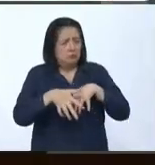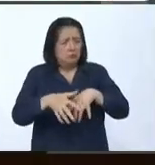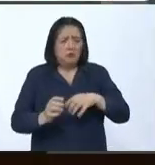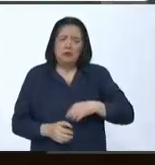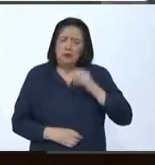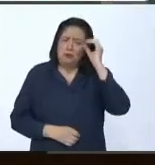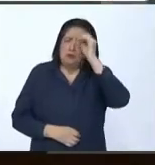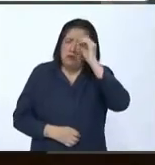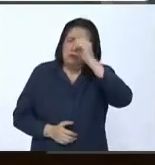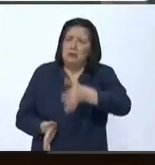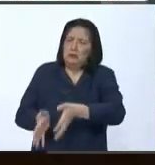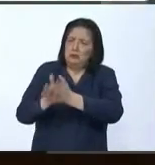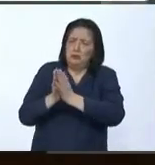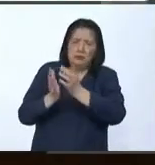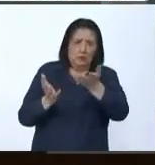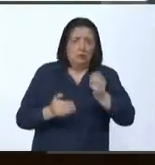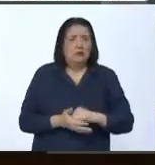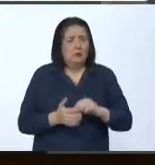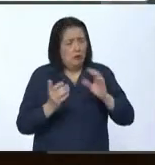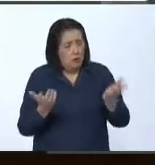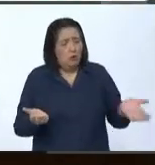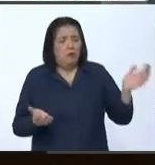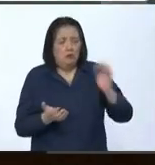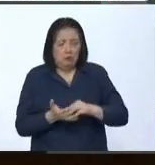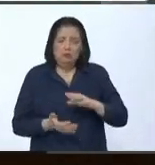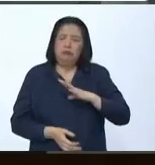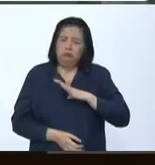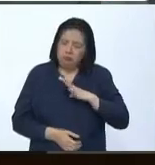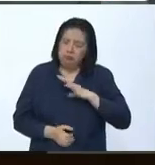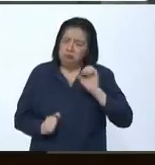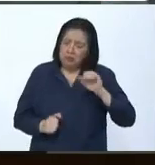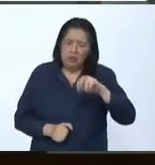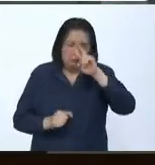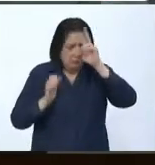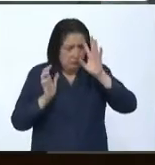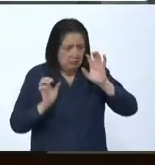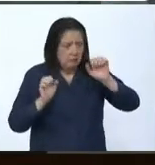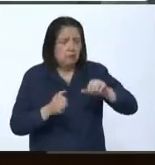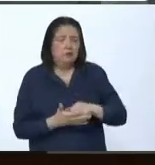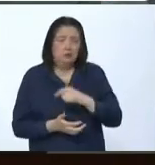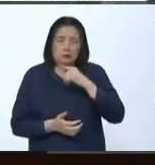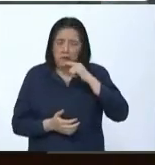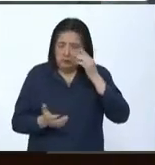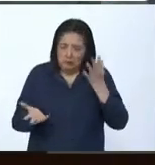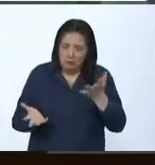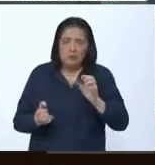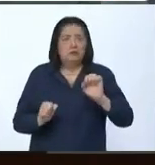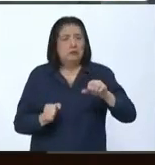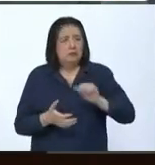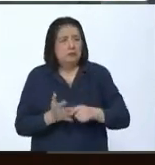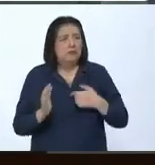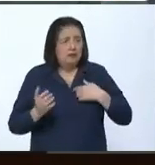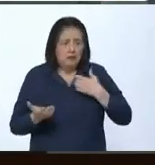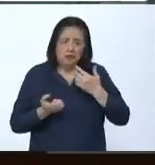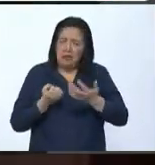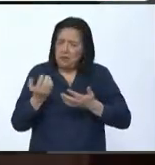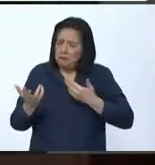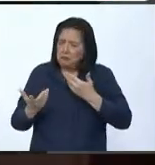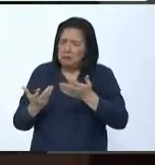opiniones y sus demandas. Vuelvo a reconocer a los compatriotas que en su mayoría se